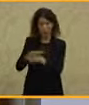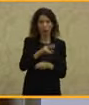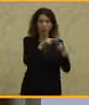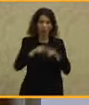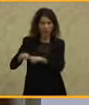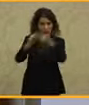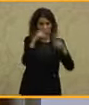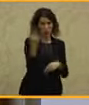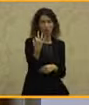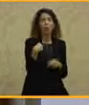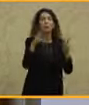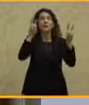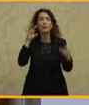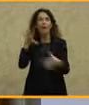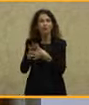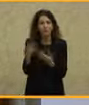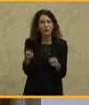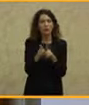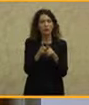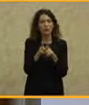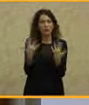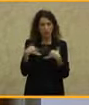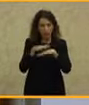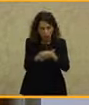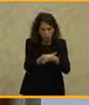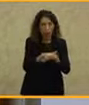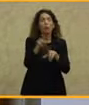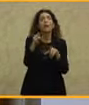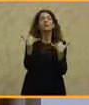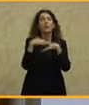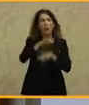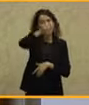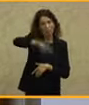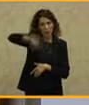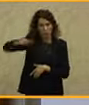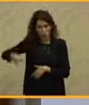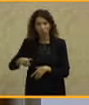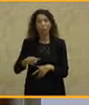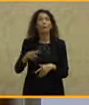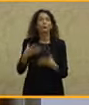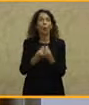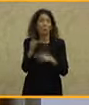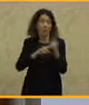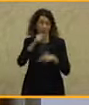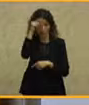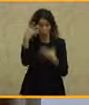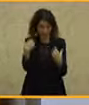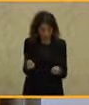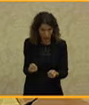sobre todo todos los aspectos que tienen que ver con la parte de integración de las personas con problemas de salud